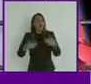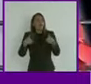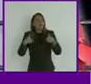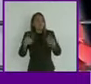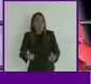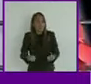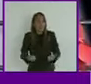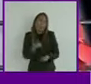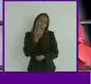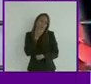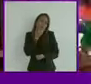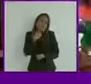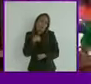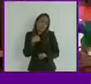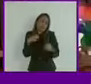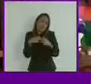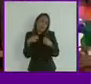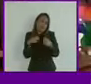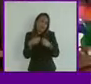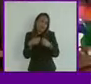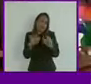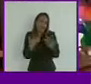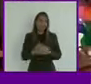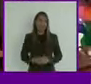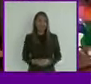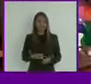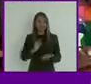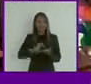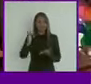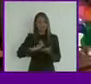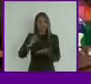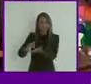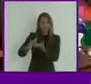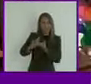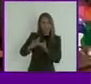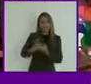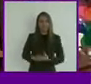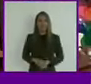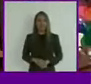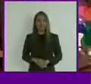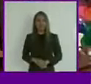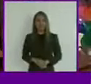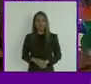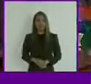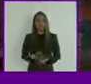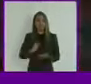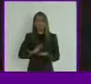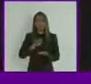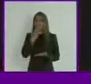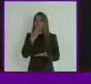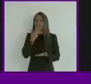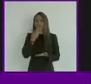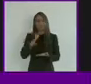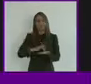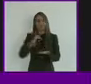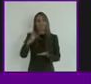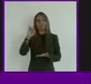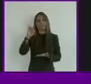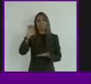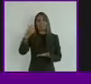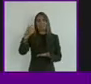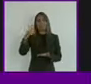pongo nerviosa. Ah, muy bien. Pues muchos saludos también a quien. Muy bien, Diego. Muchos saludos con quien estás ahorita,